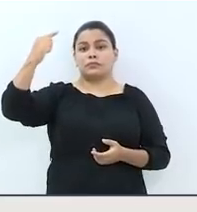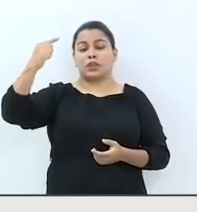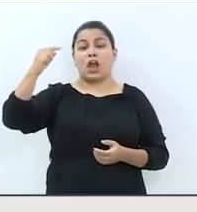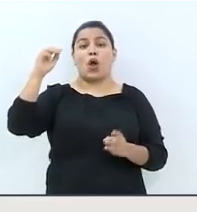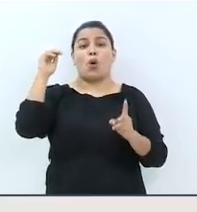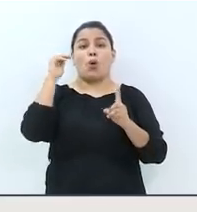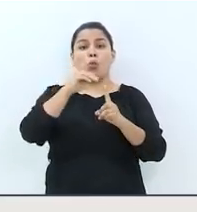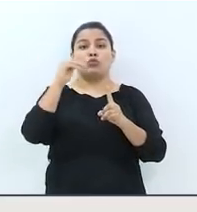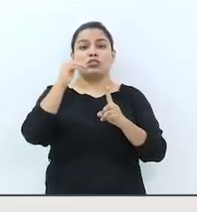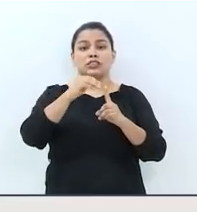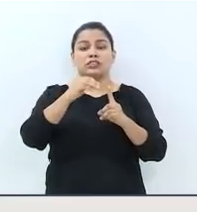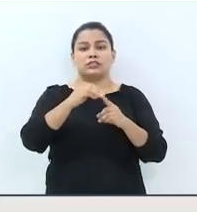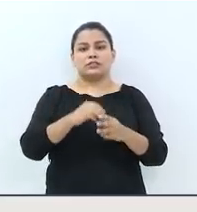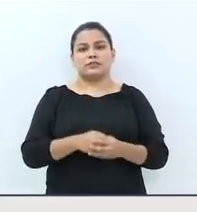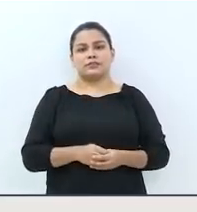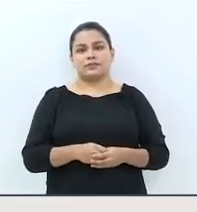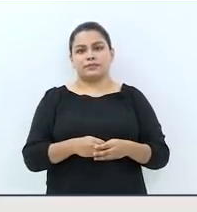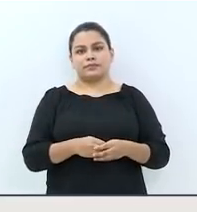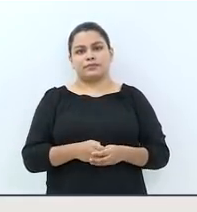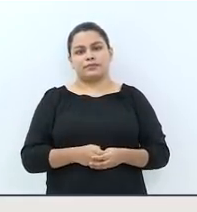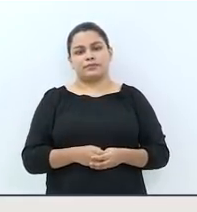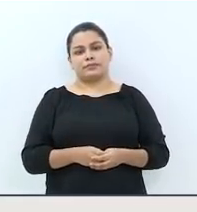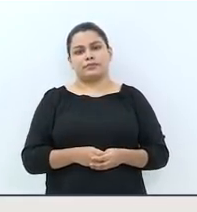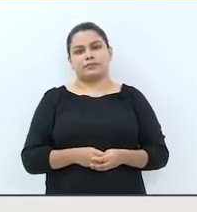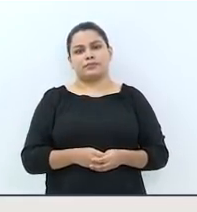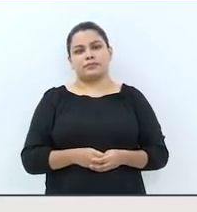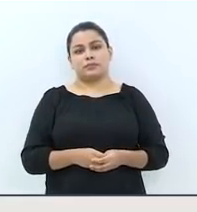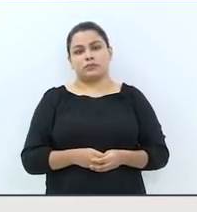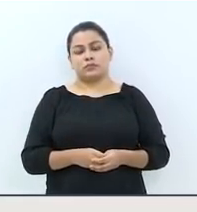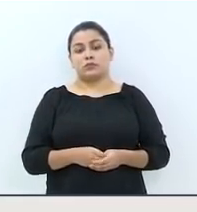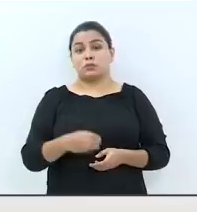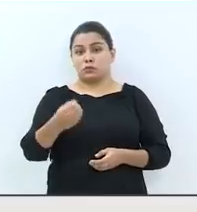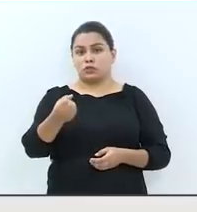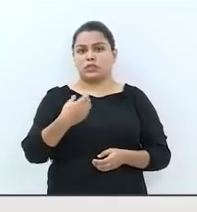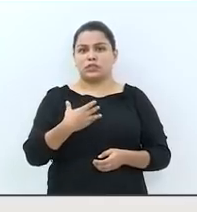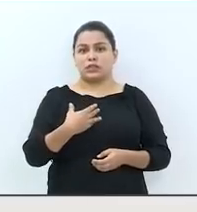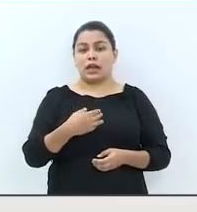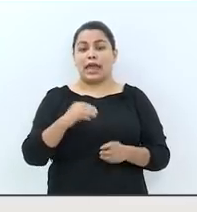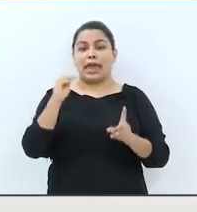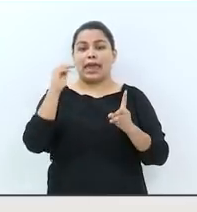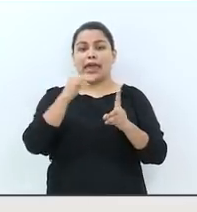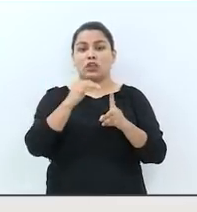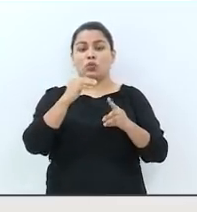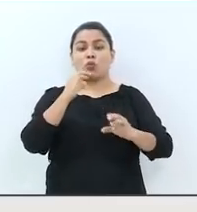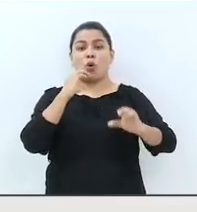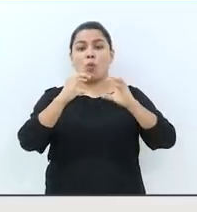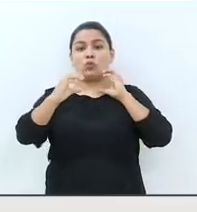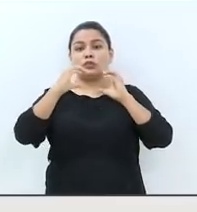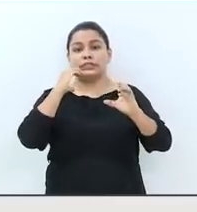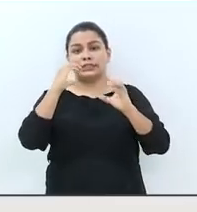educomunicación. Es diferente a edumoción. Básicamente, si me lo permiten, la educomunicación